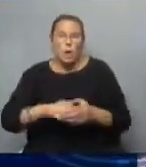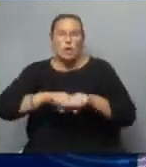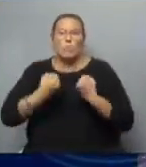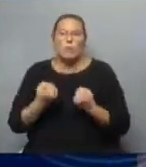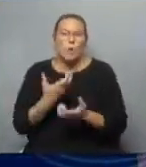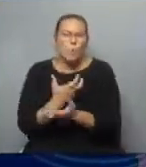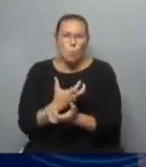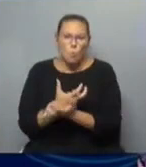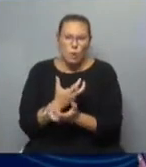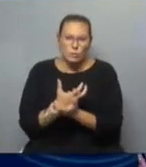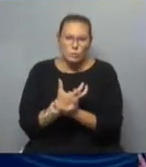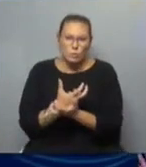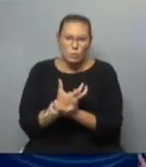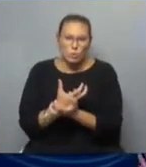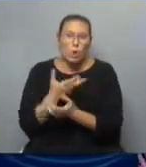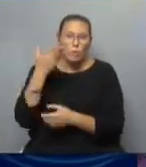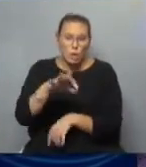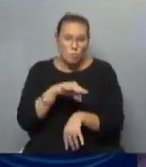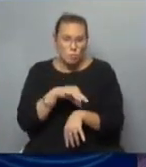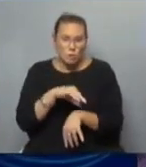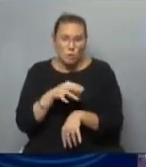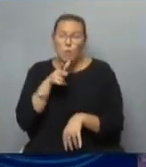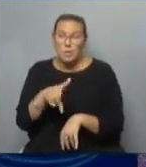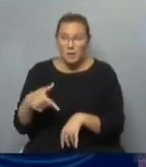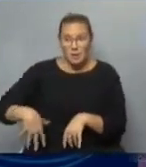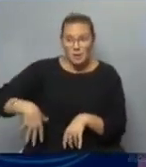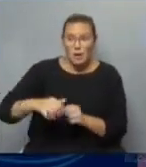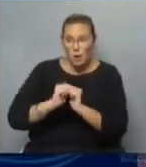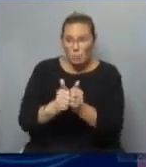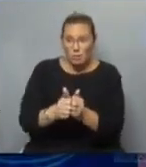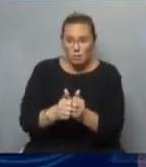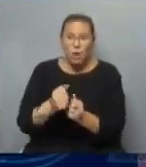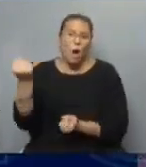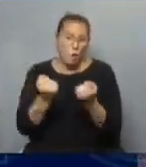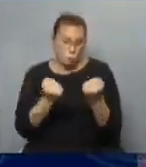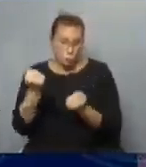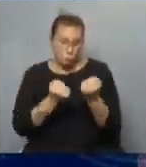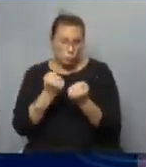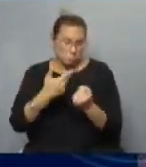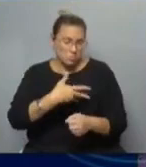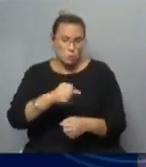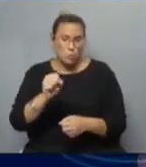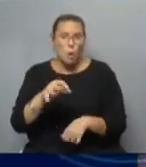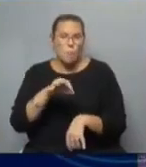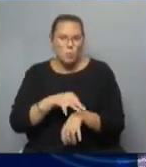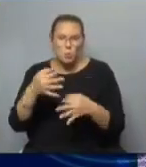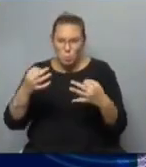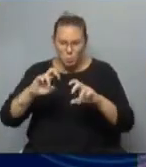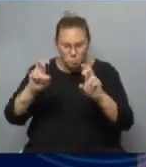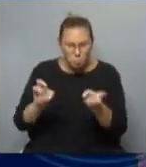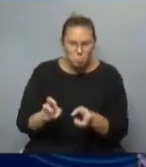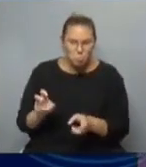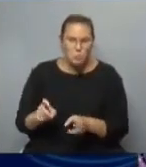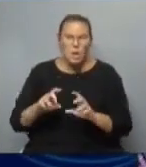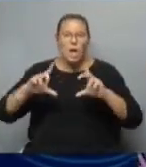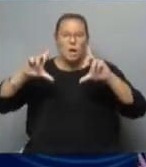hueso, y fui al médico con mi hija porque me llegó en auto. Bien. El médico muy bien, me atendió muy bien, me